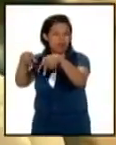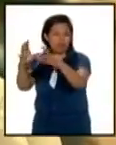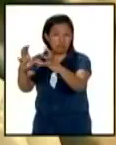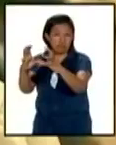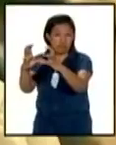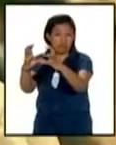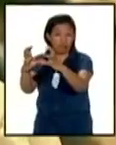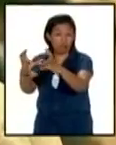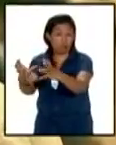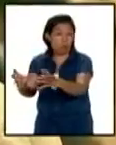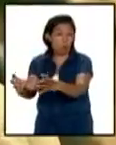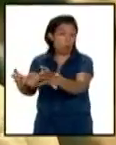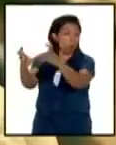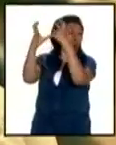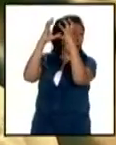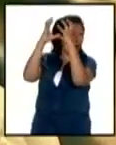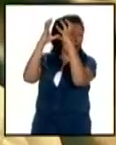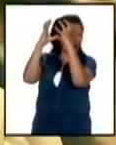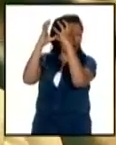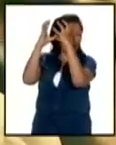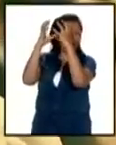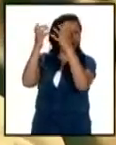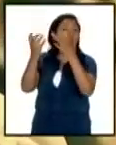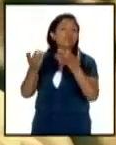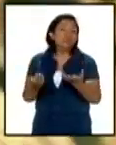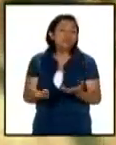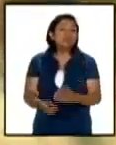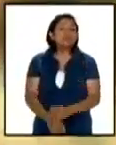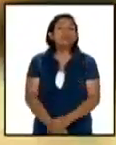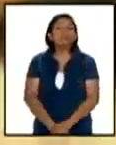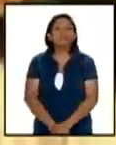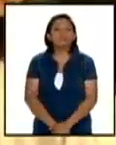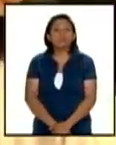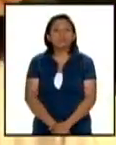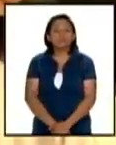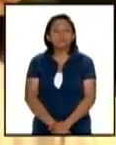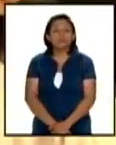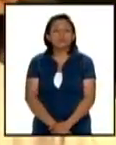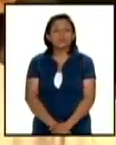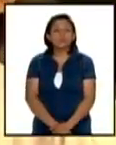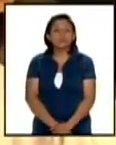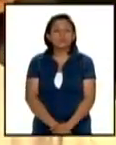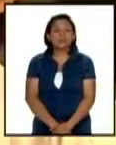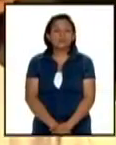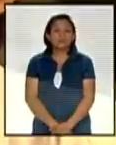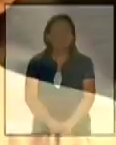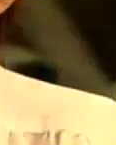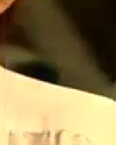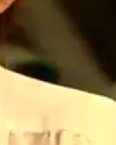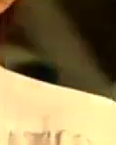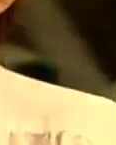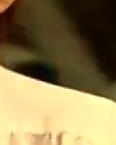agarran el balón y me lo avientan.